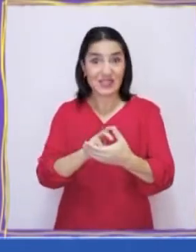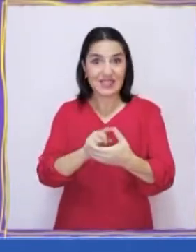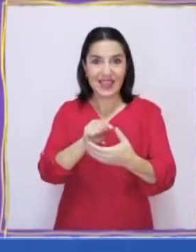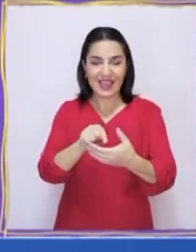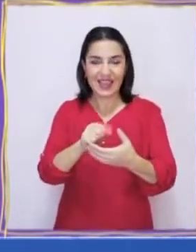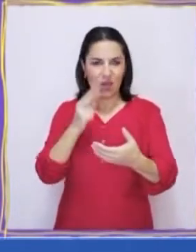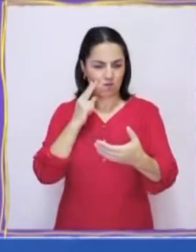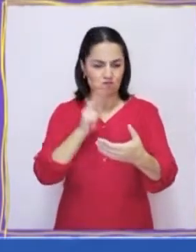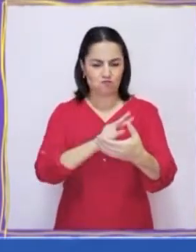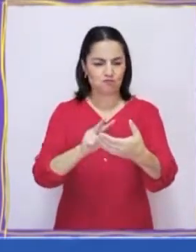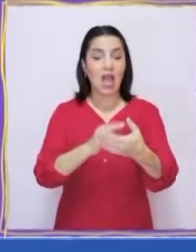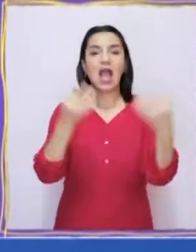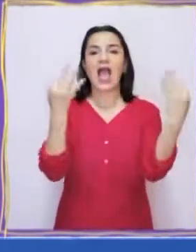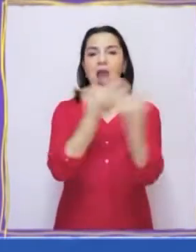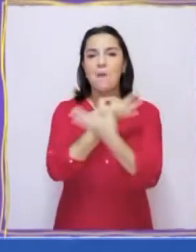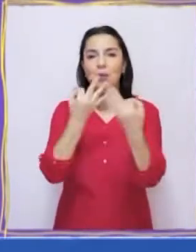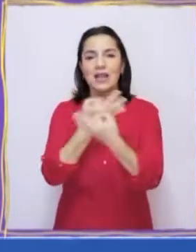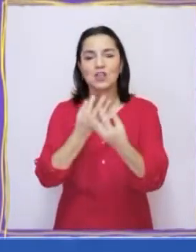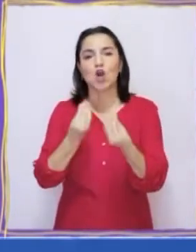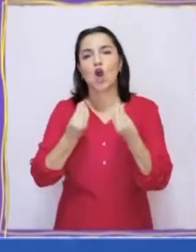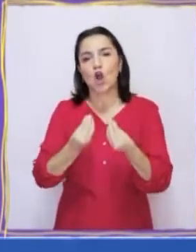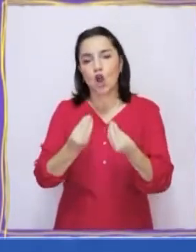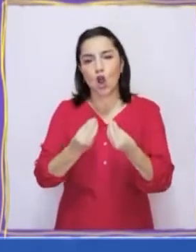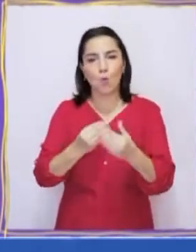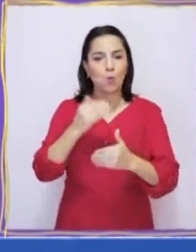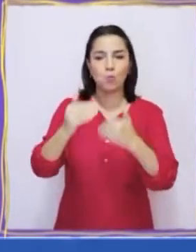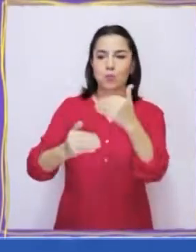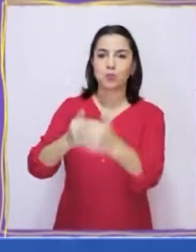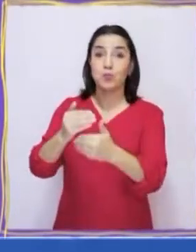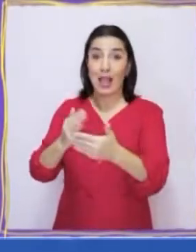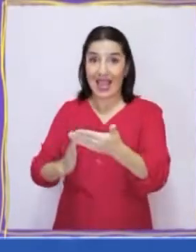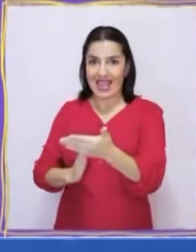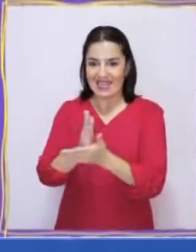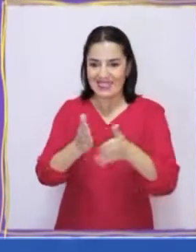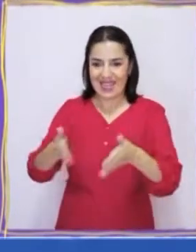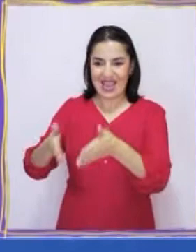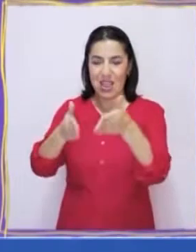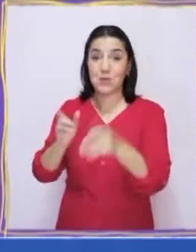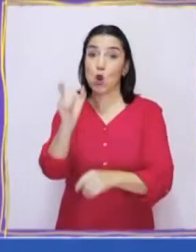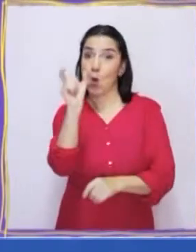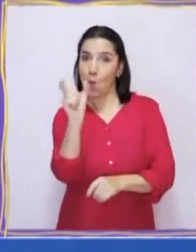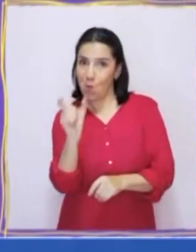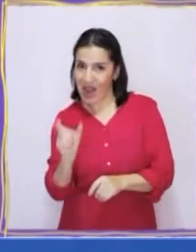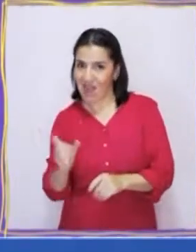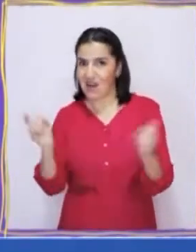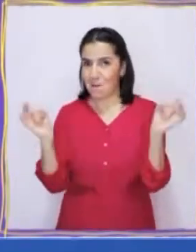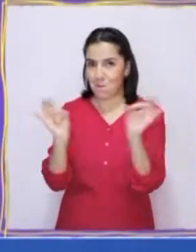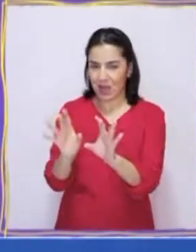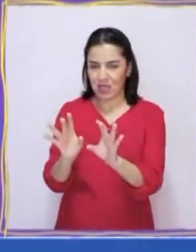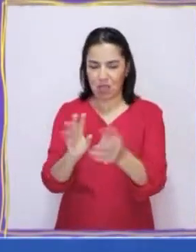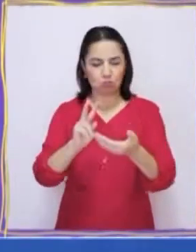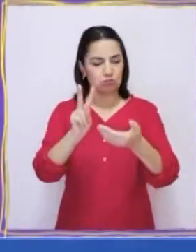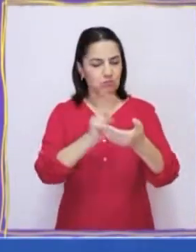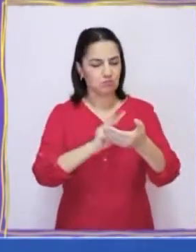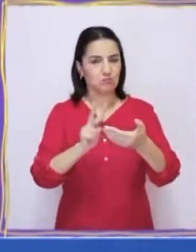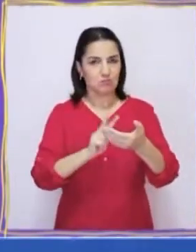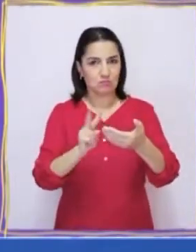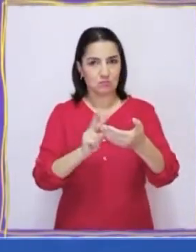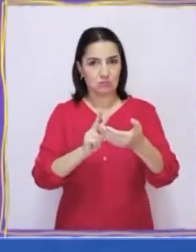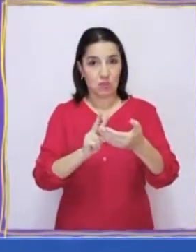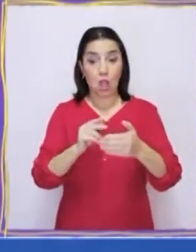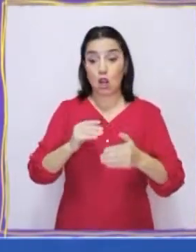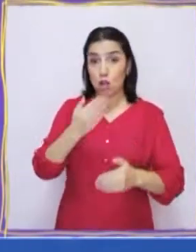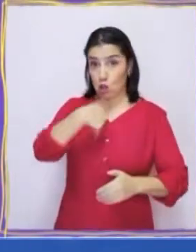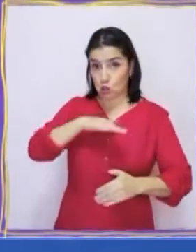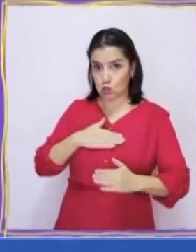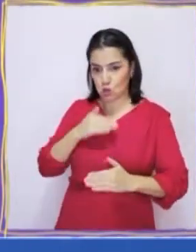un mensaje. Me mandaron las indicaciones de cómo llegar al inicio del camino de las palabras mágicas. Y me dicen aquí que a